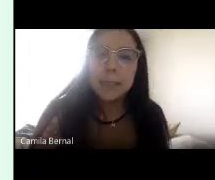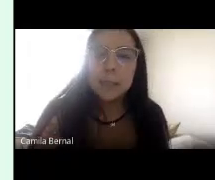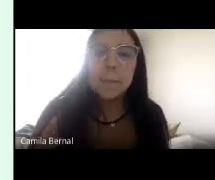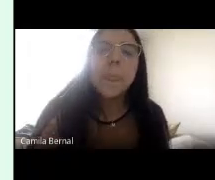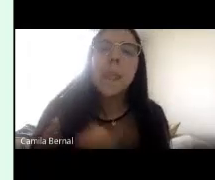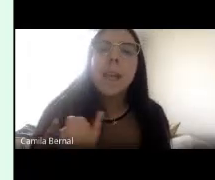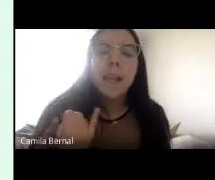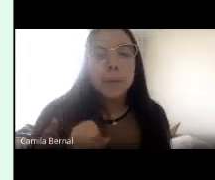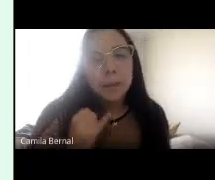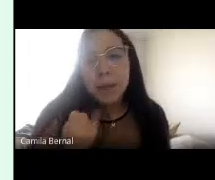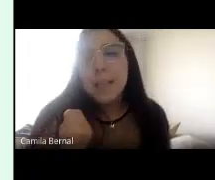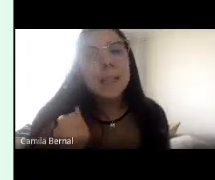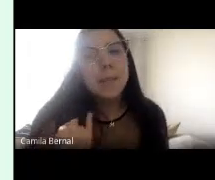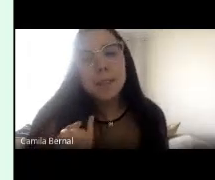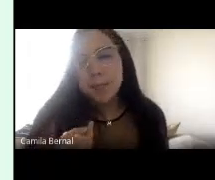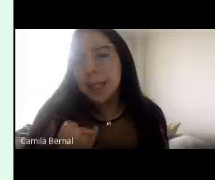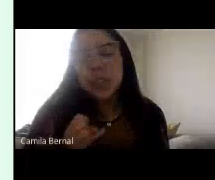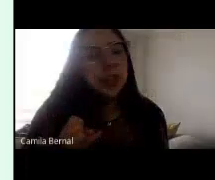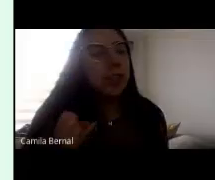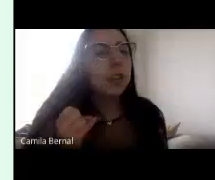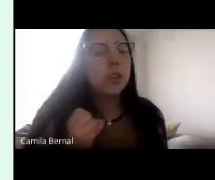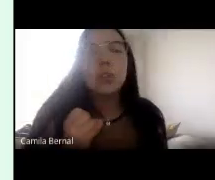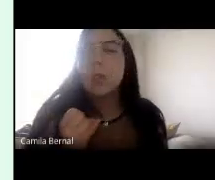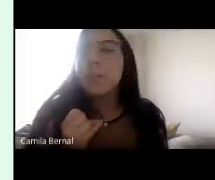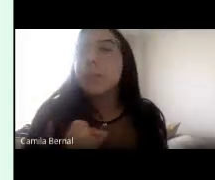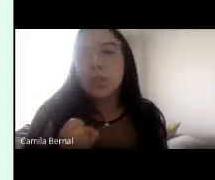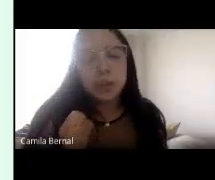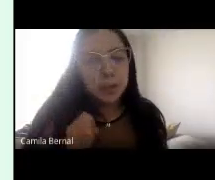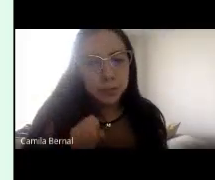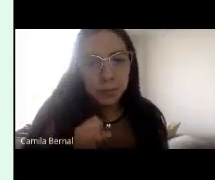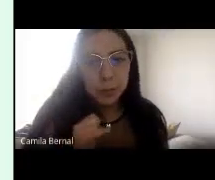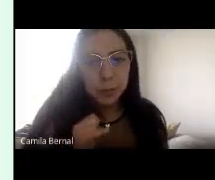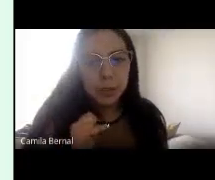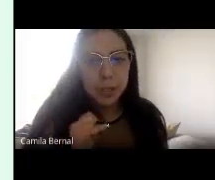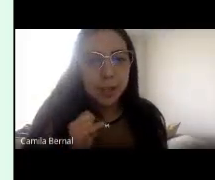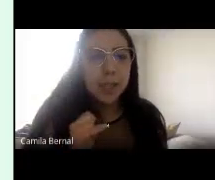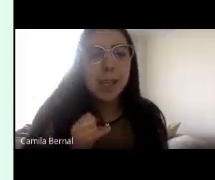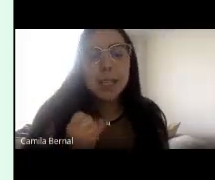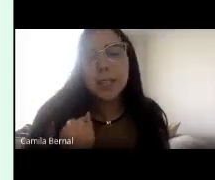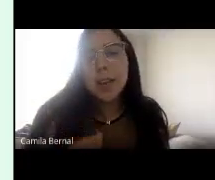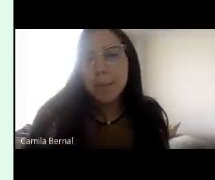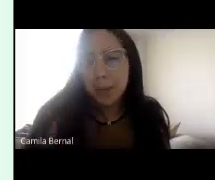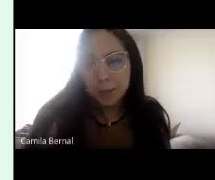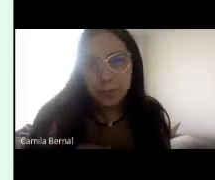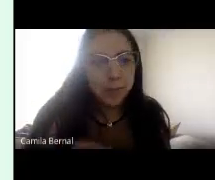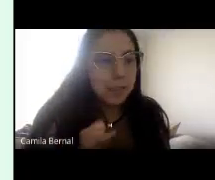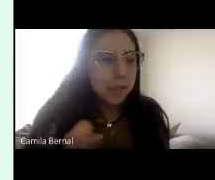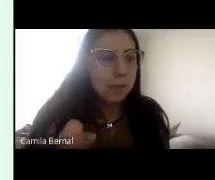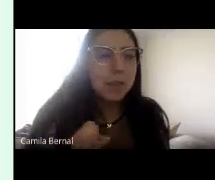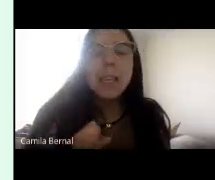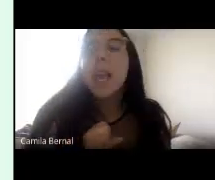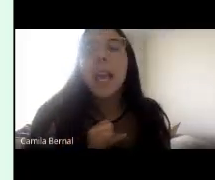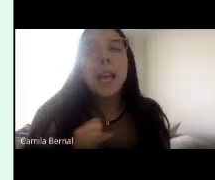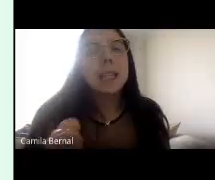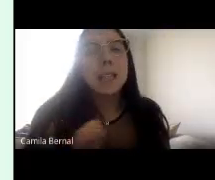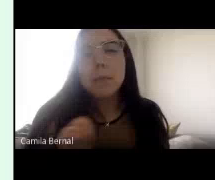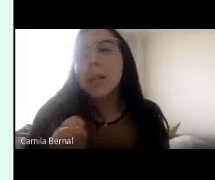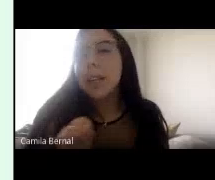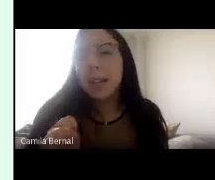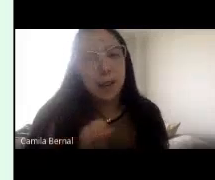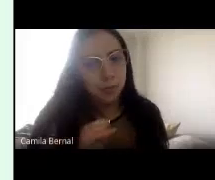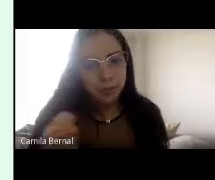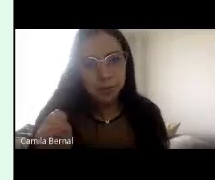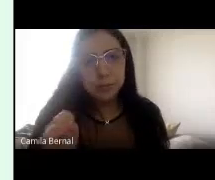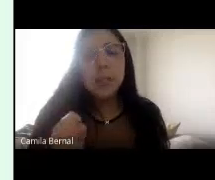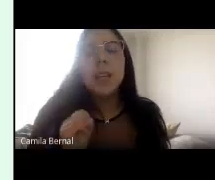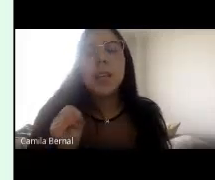en la casa. La primera y es la más básica, yo creo que todos lo hemos hecho en algún momento en nuestra casa, que es el hervido, que básicamente es hervir